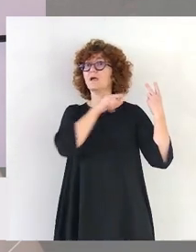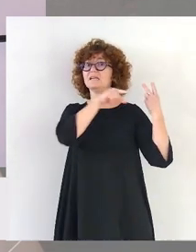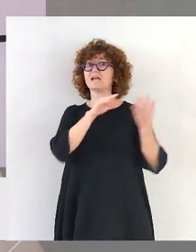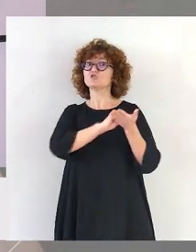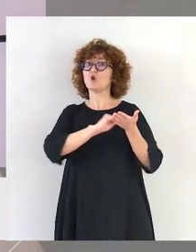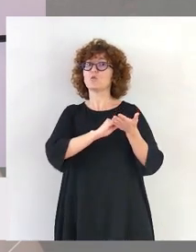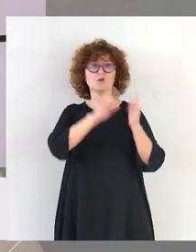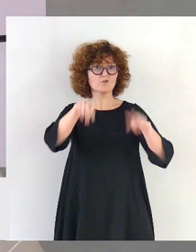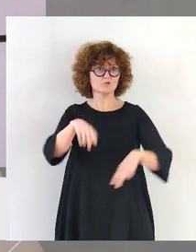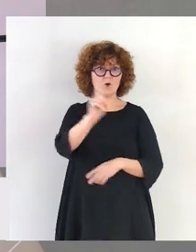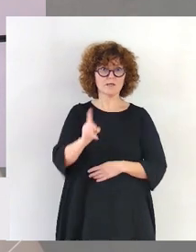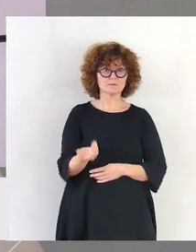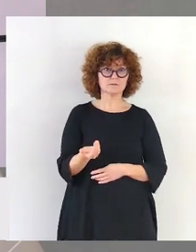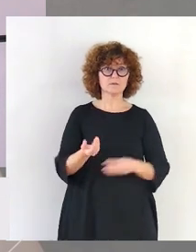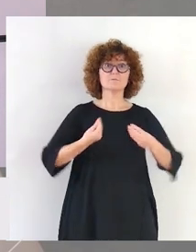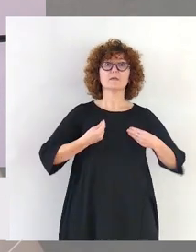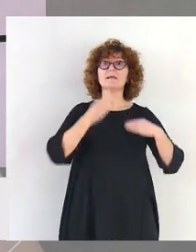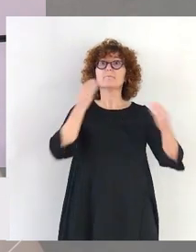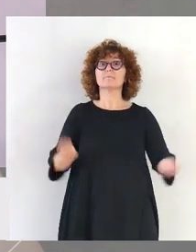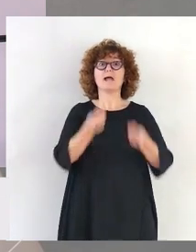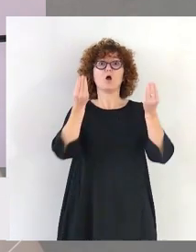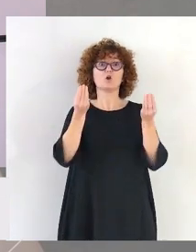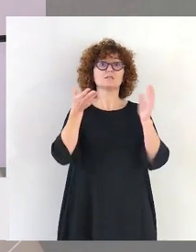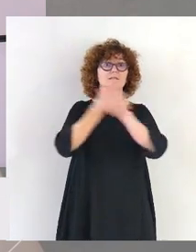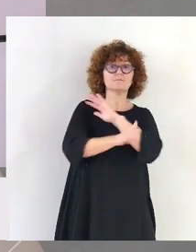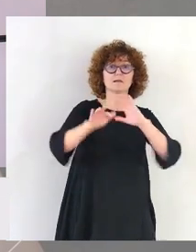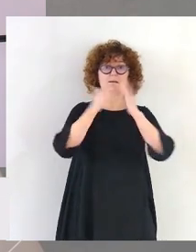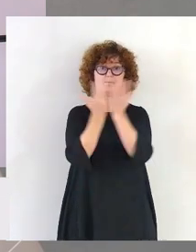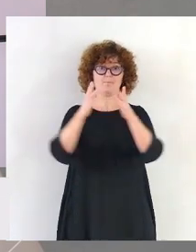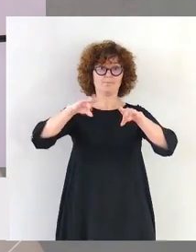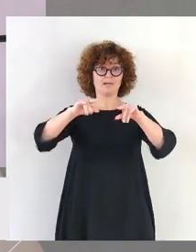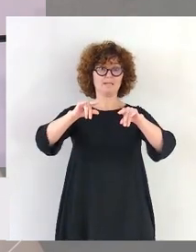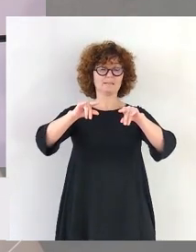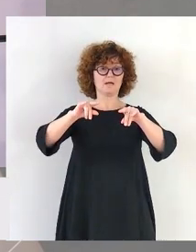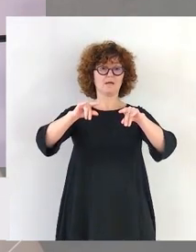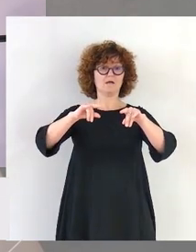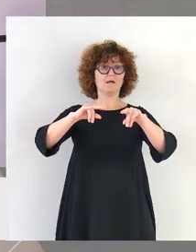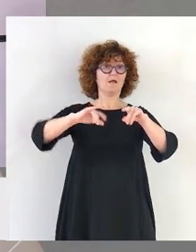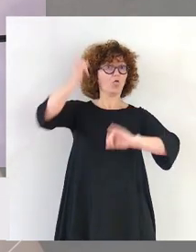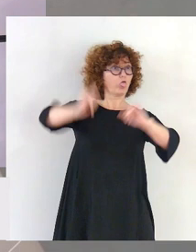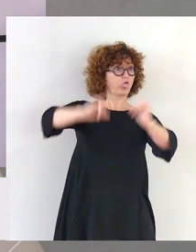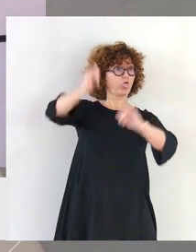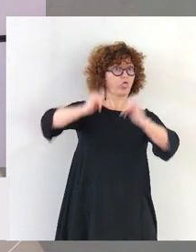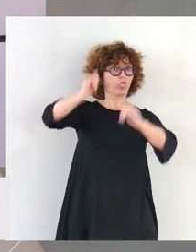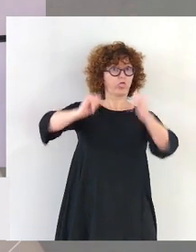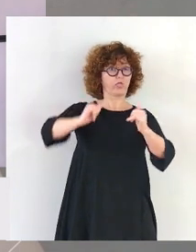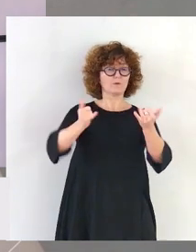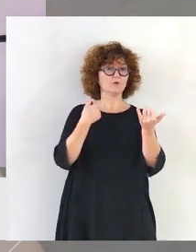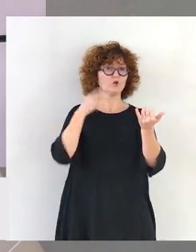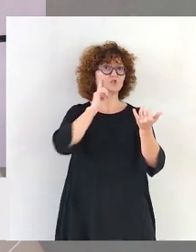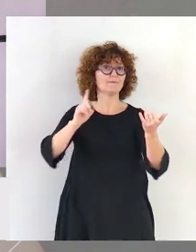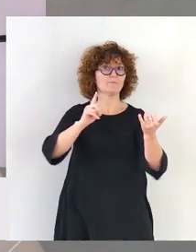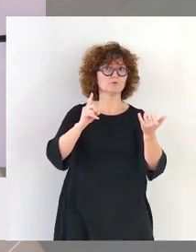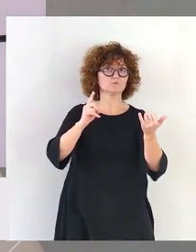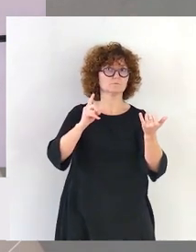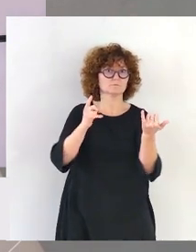decir vivir mejor no es utilizar el planeta y darle golpes como hicimos al principio cuando no sabíamos dónde imos d